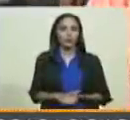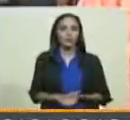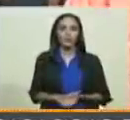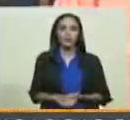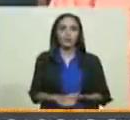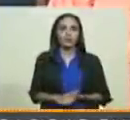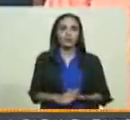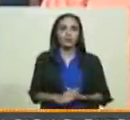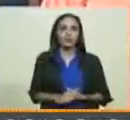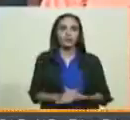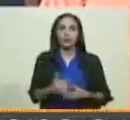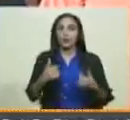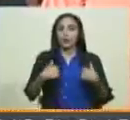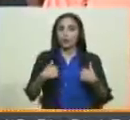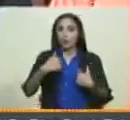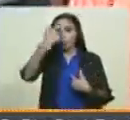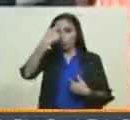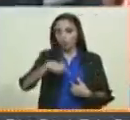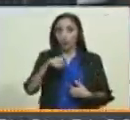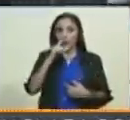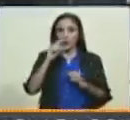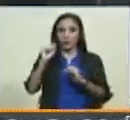este hombre que está aquí,